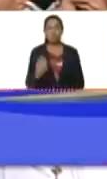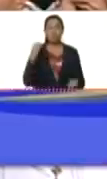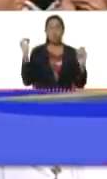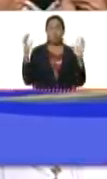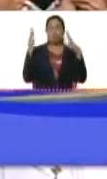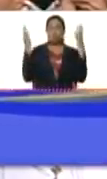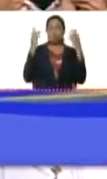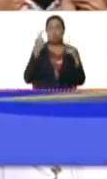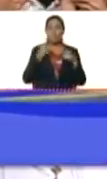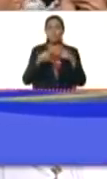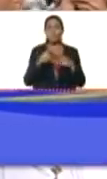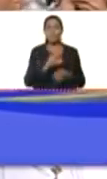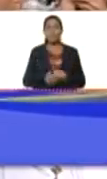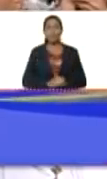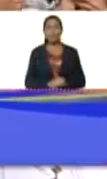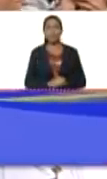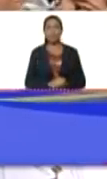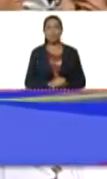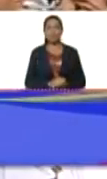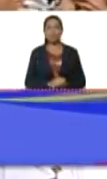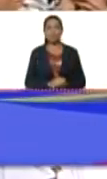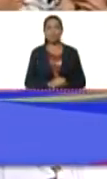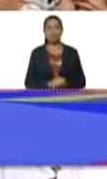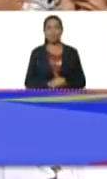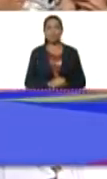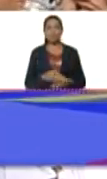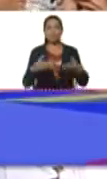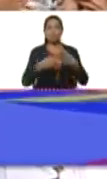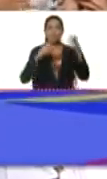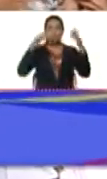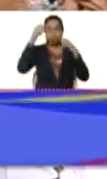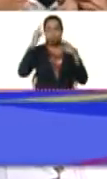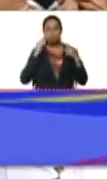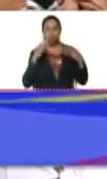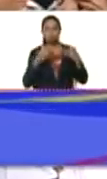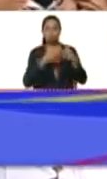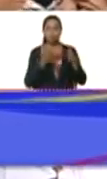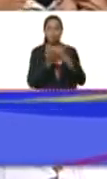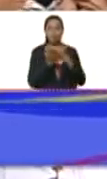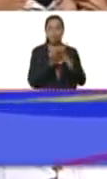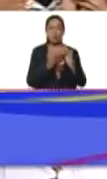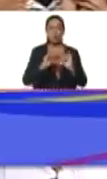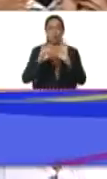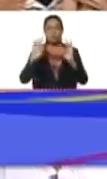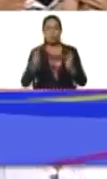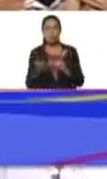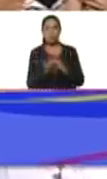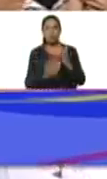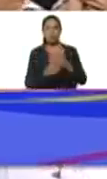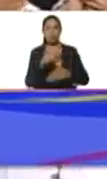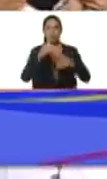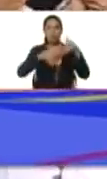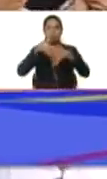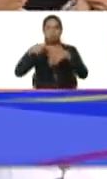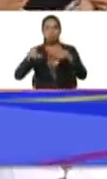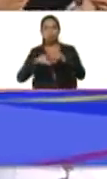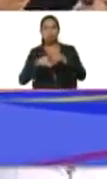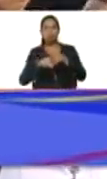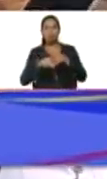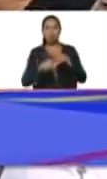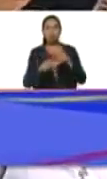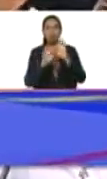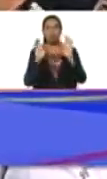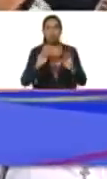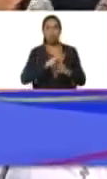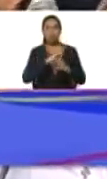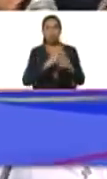¿no? Pero es la UVCHE que pertenece a la escuela y es la escuela que más votos ha sacado para